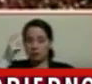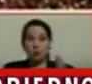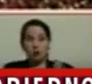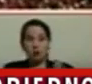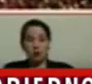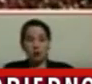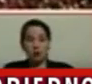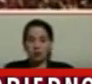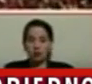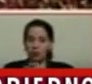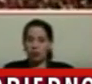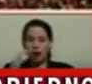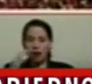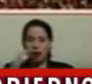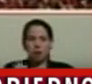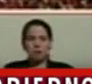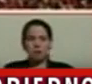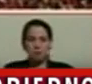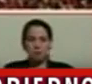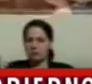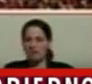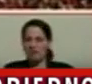traidores.